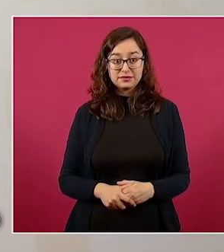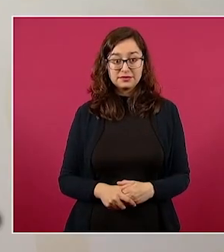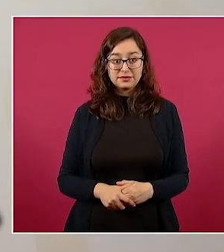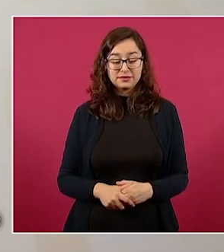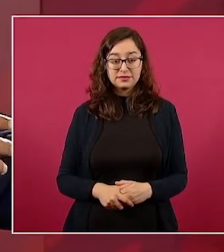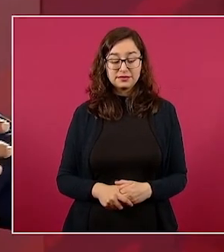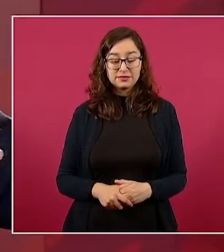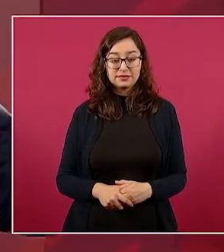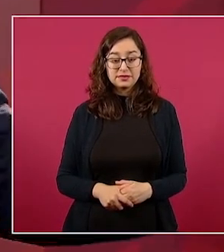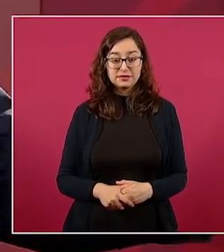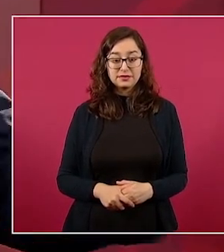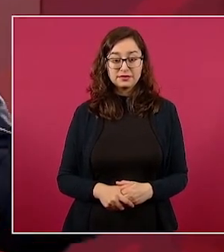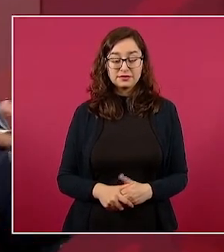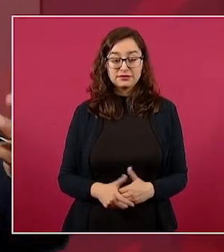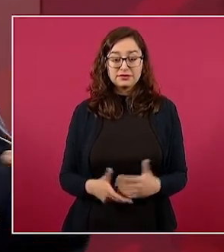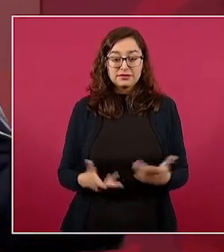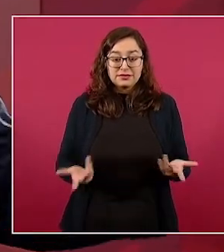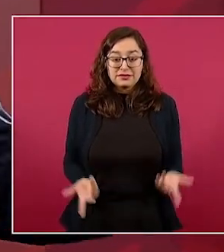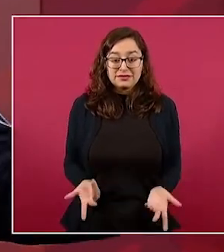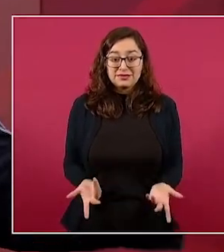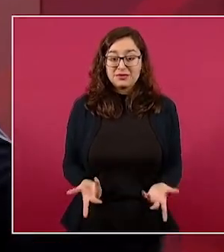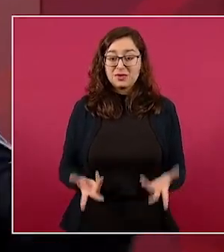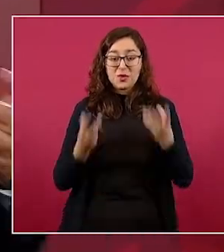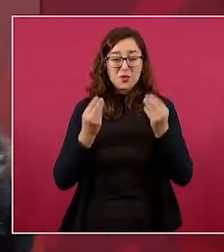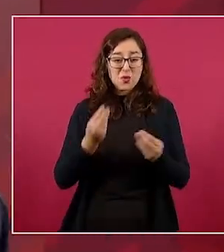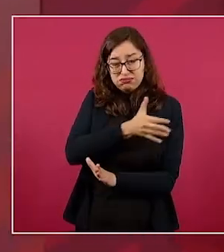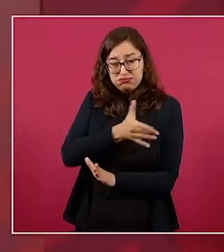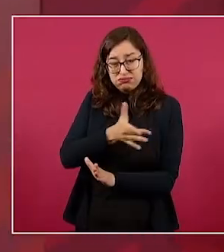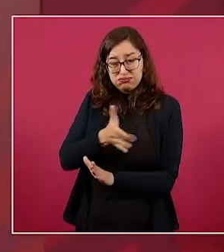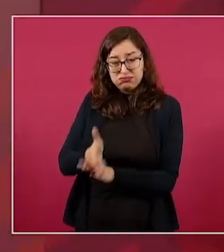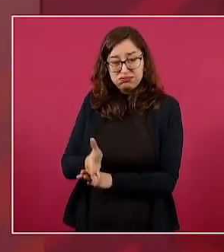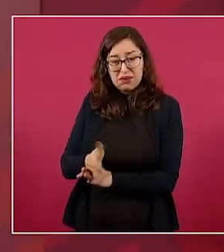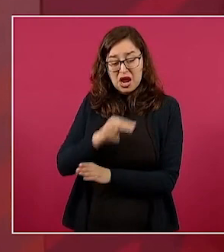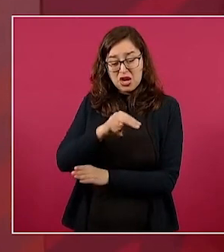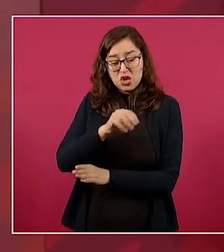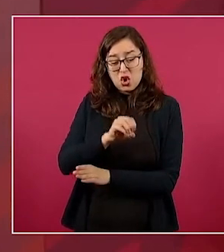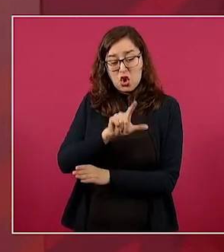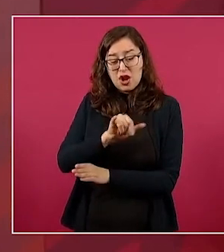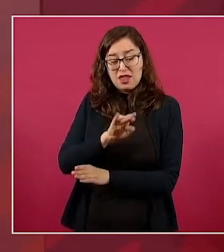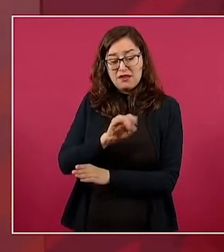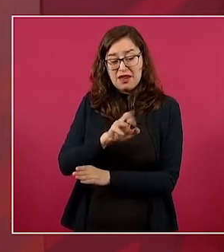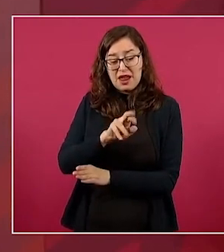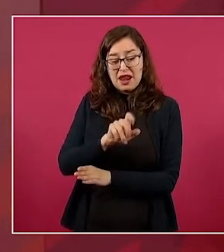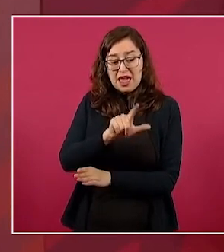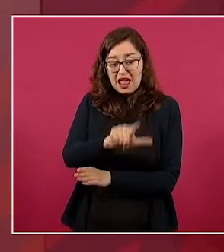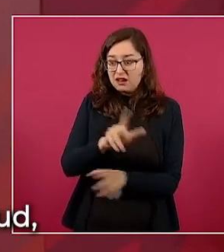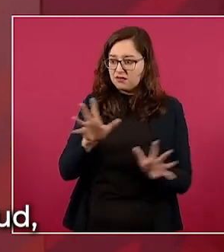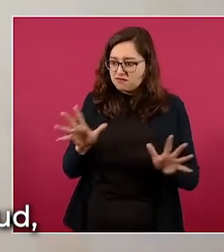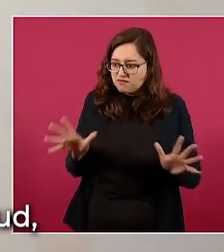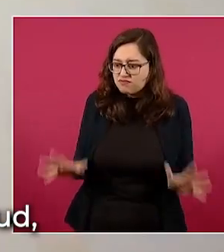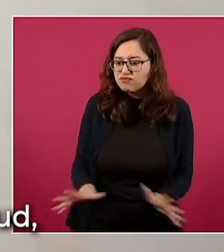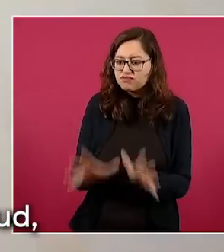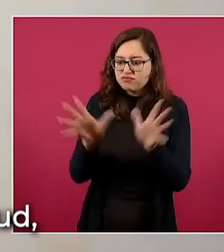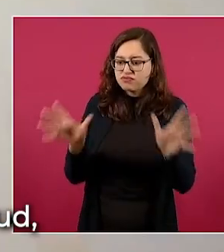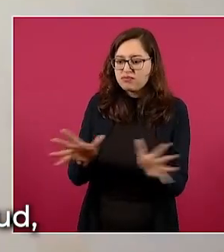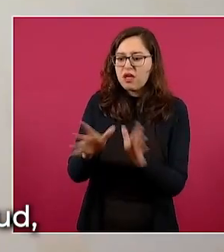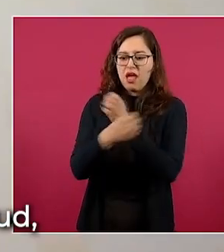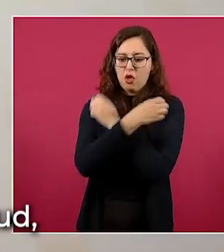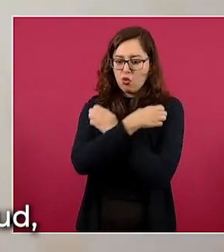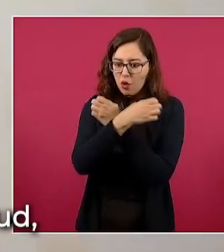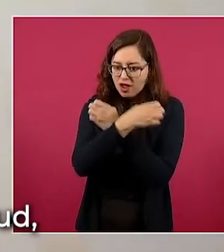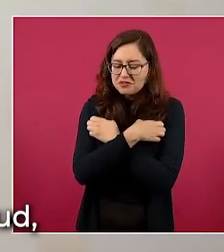porque durante todo el periodo neoliberal no se invirtió lo suficiente